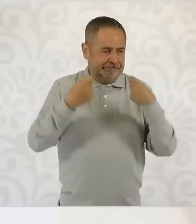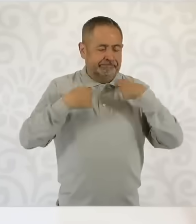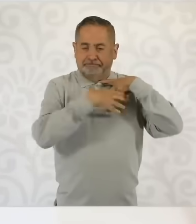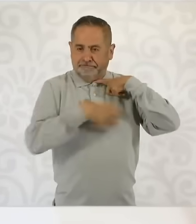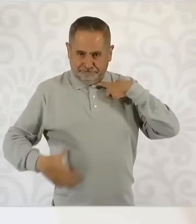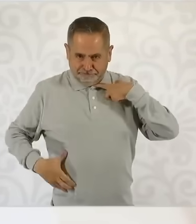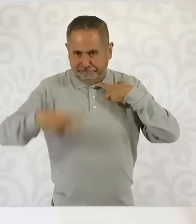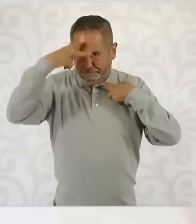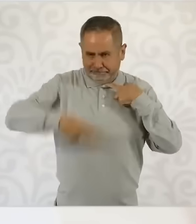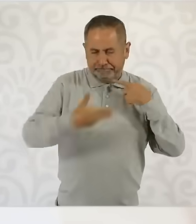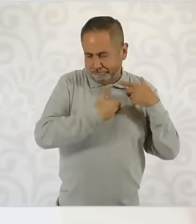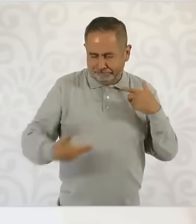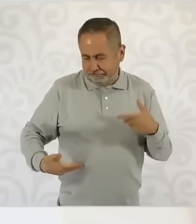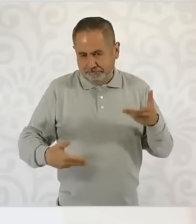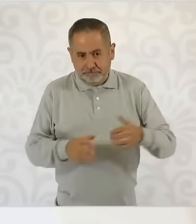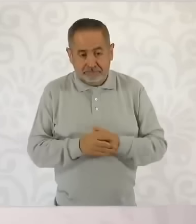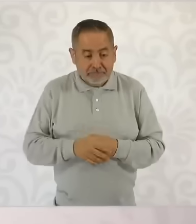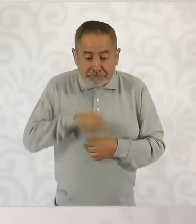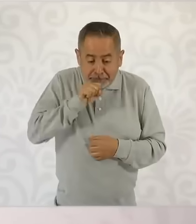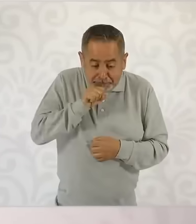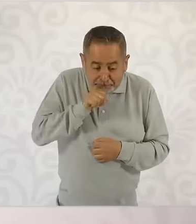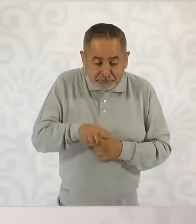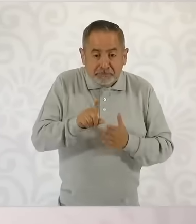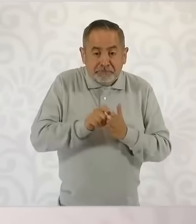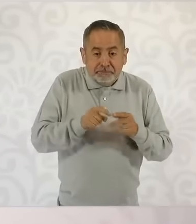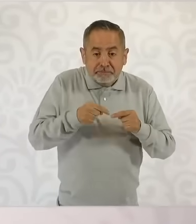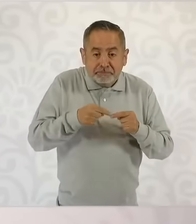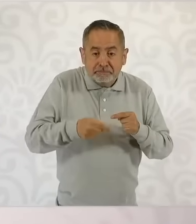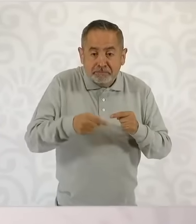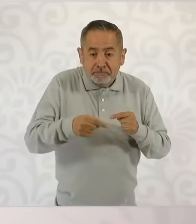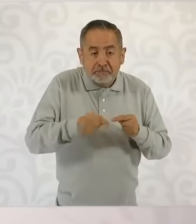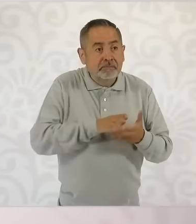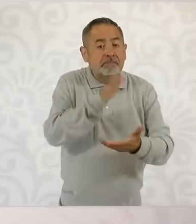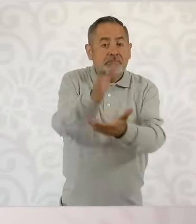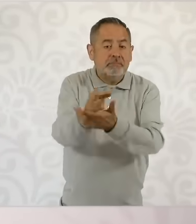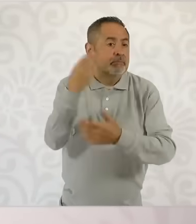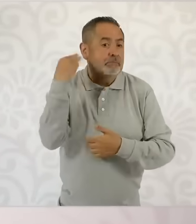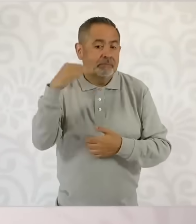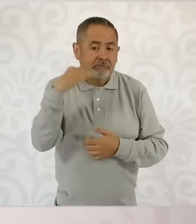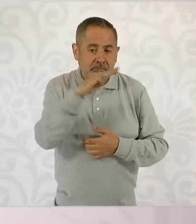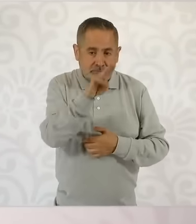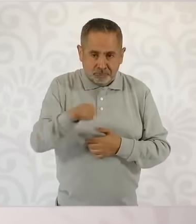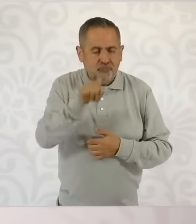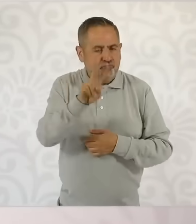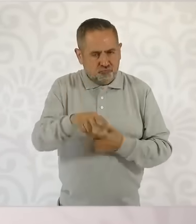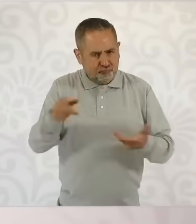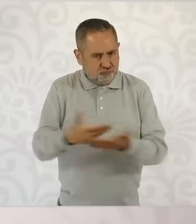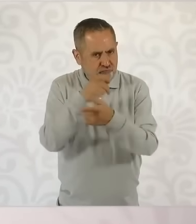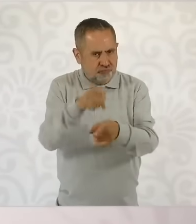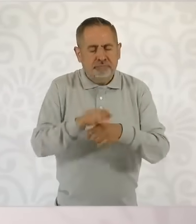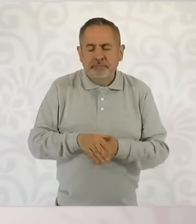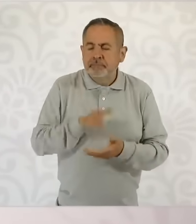y el mismo mes que entra prácticamente al gobierno va a Michoacán, en donde él es originario,